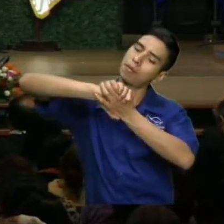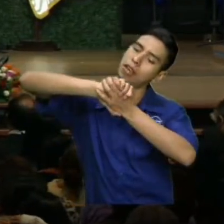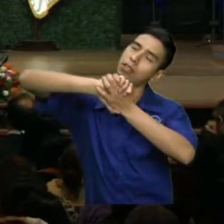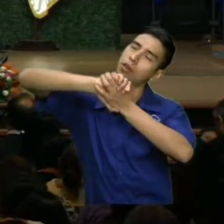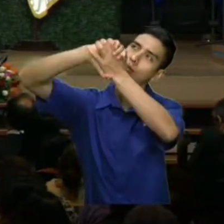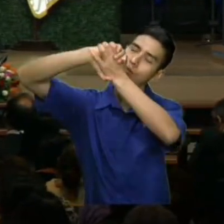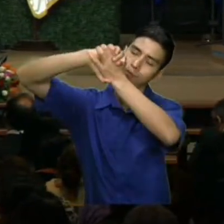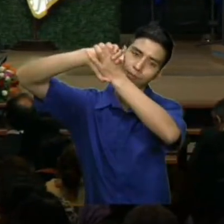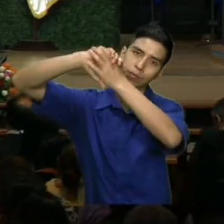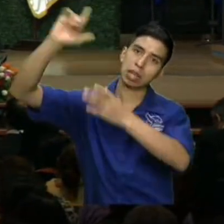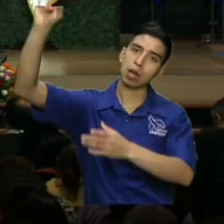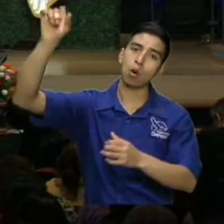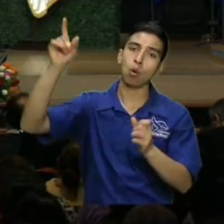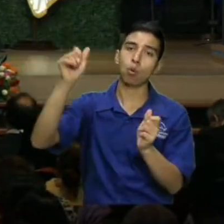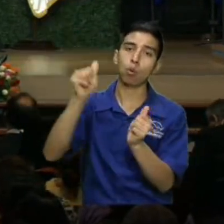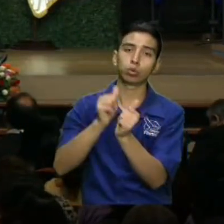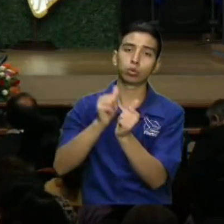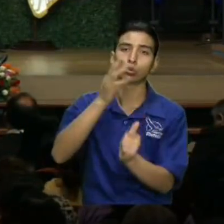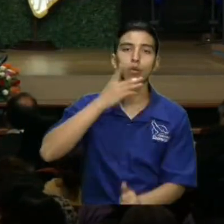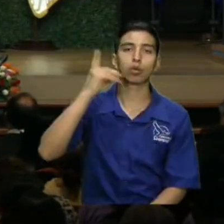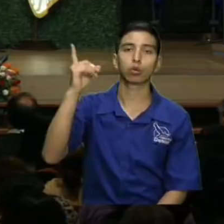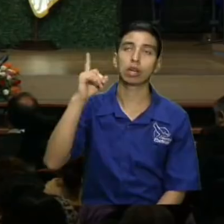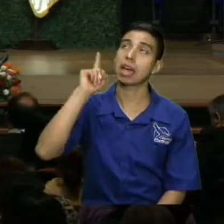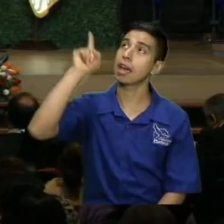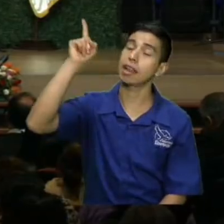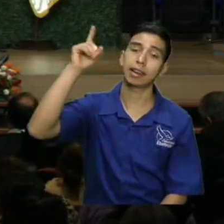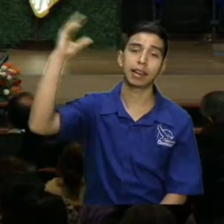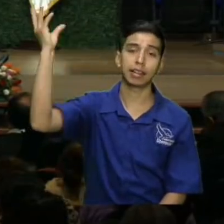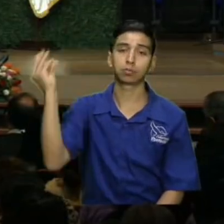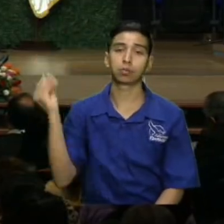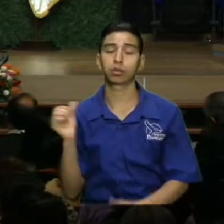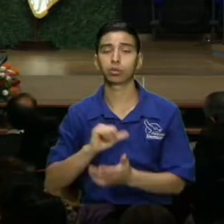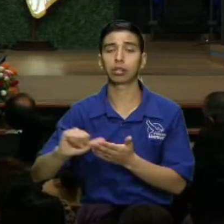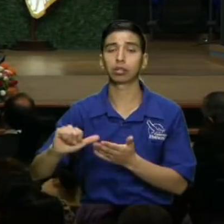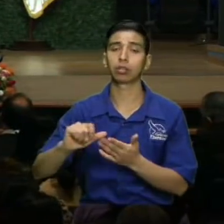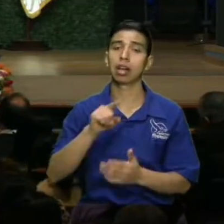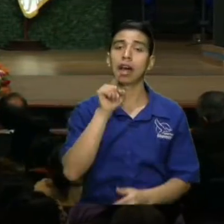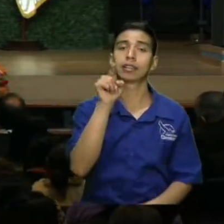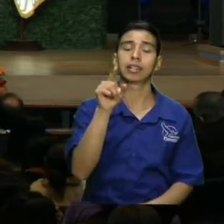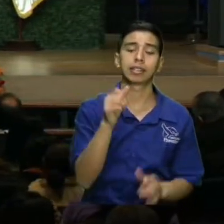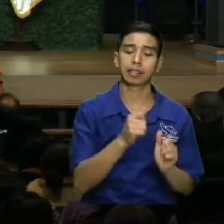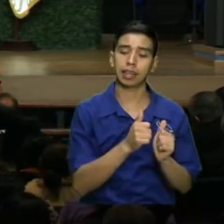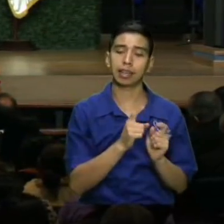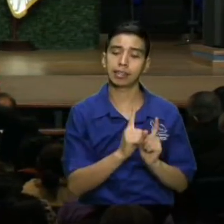Espíritu Santo te va a guiar, te va a pastorear, como dice Isaías capítulo 66.